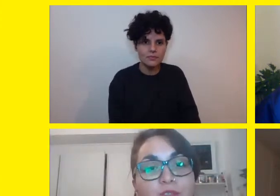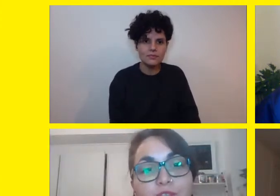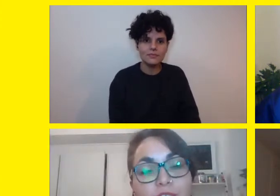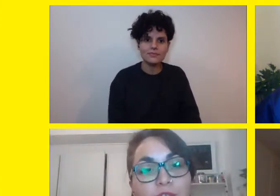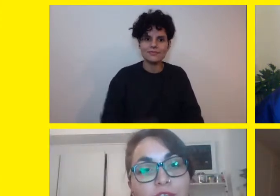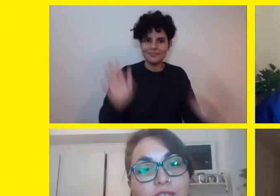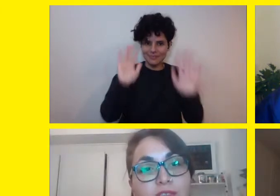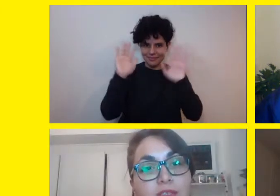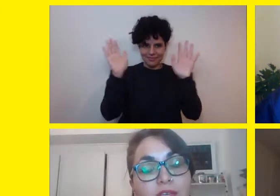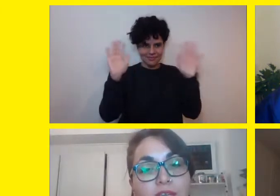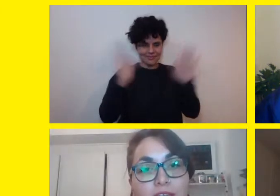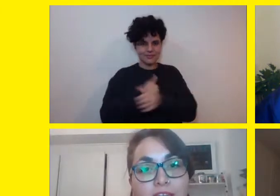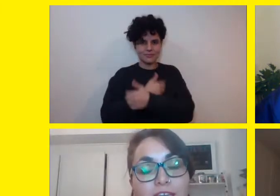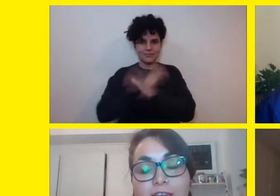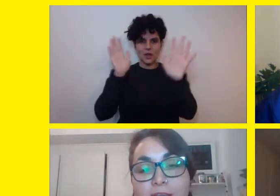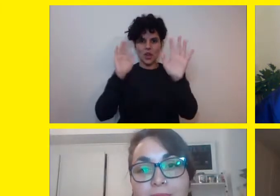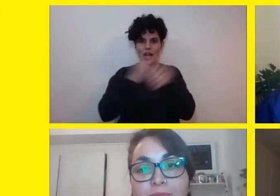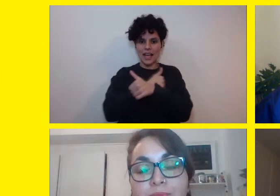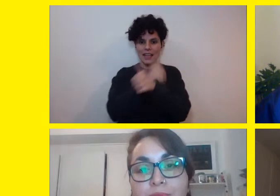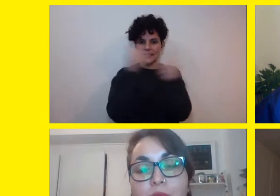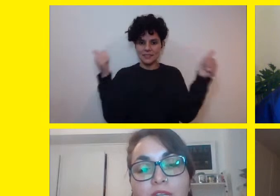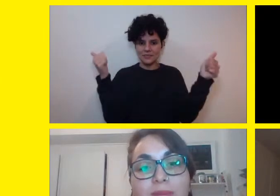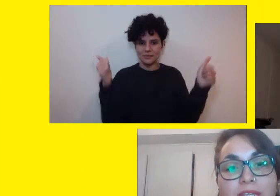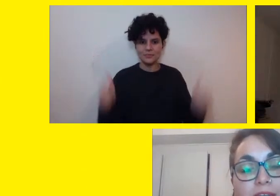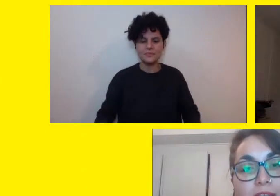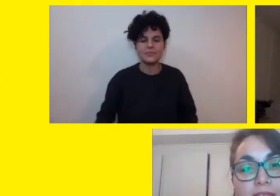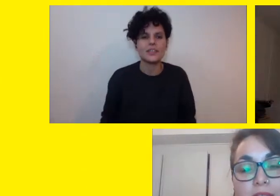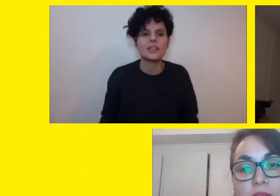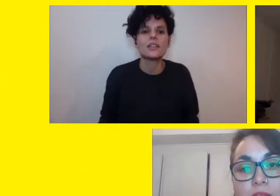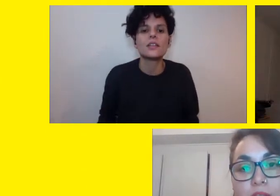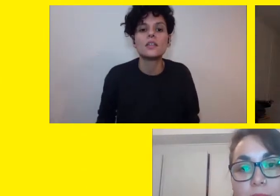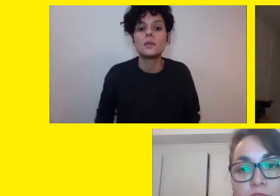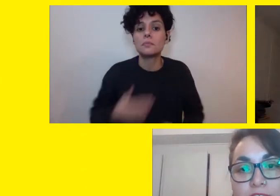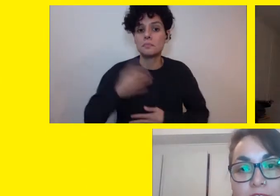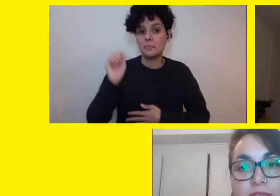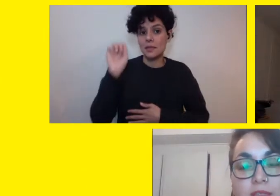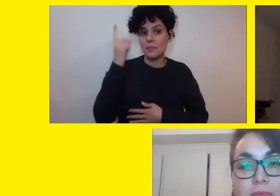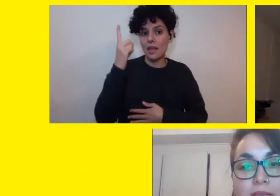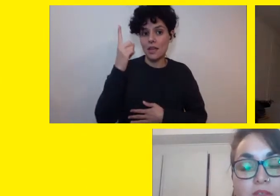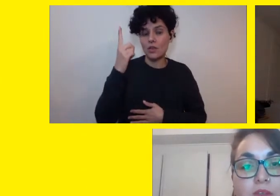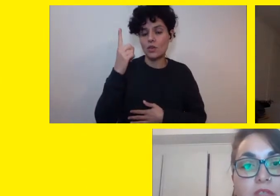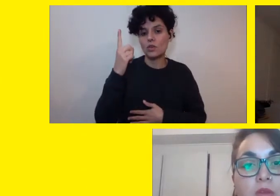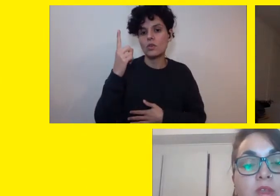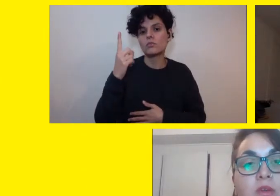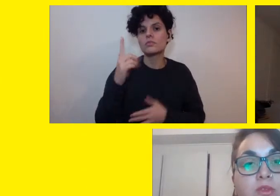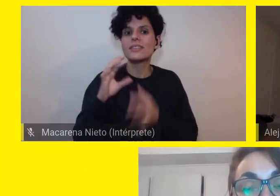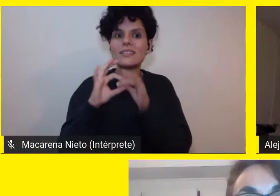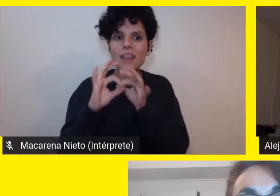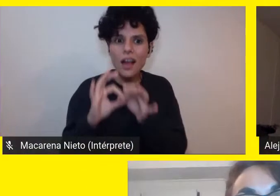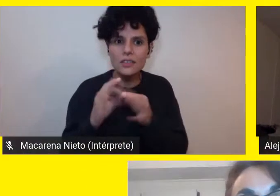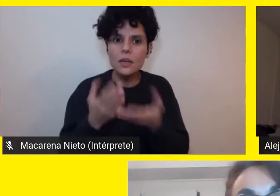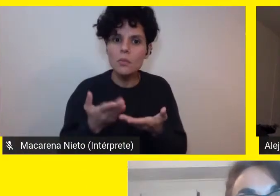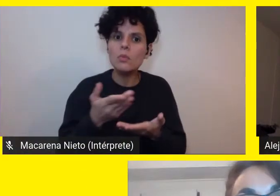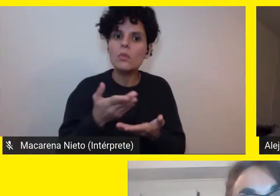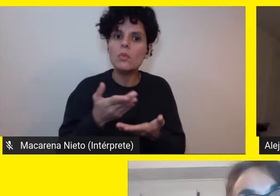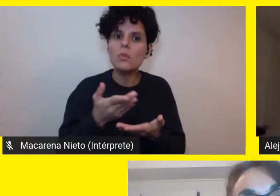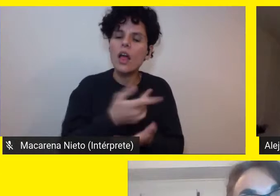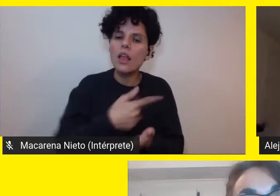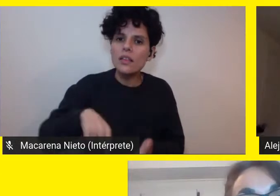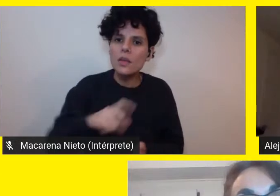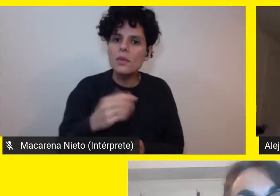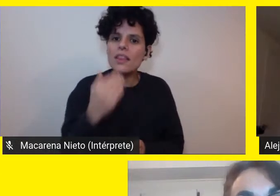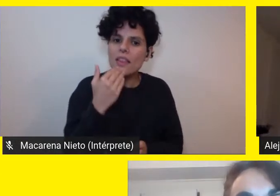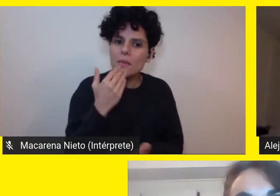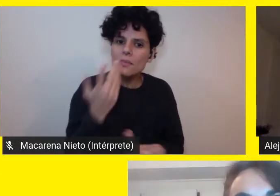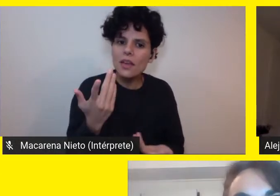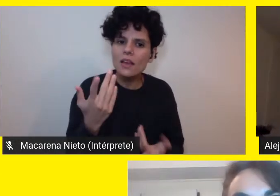Hola a todos y todas. Me gustaría partir agradeciendo la posibilidad de este espacio y de dar una discusión tan importante al calor